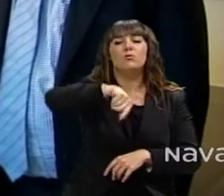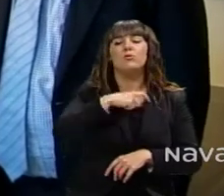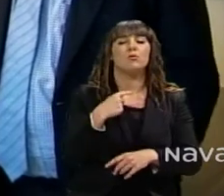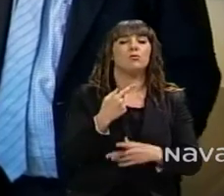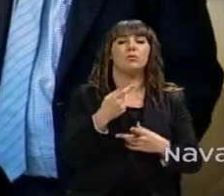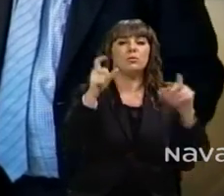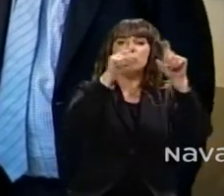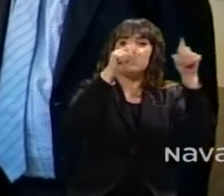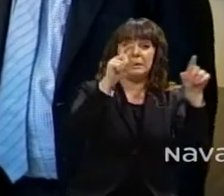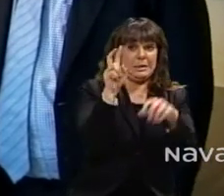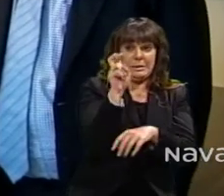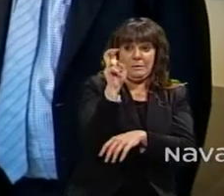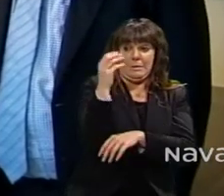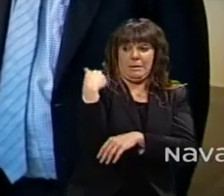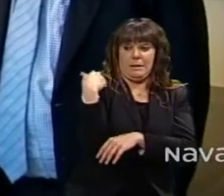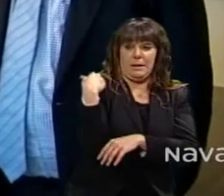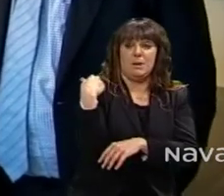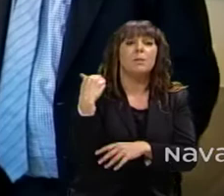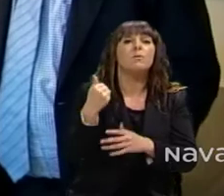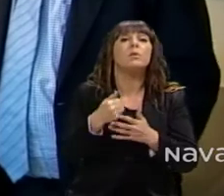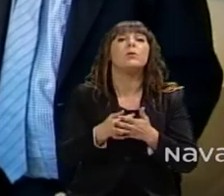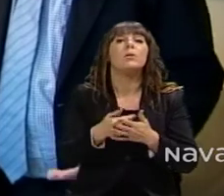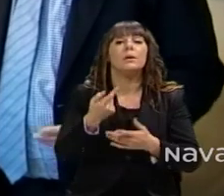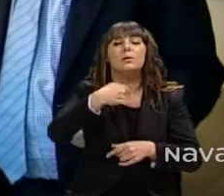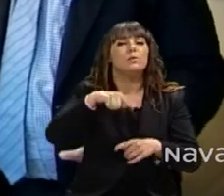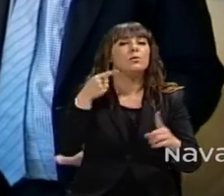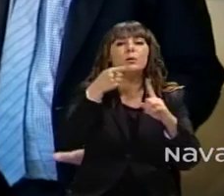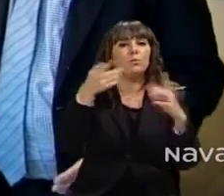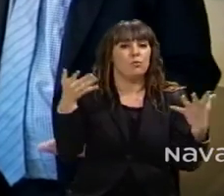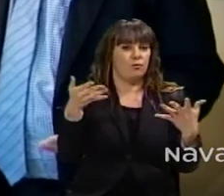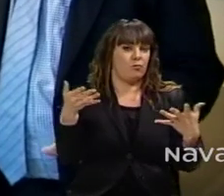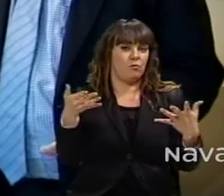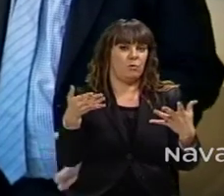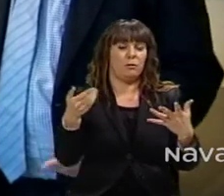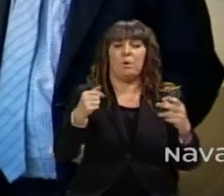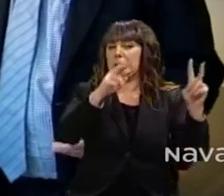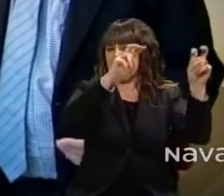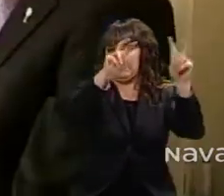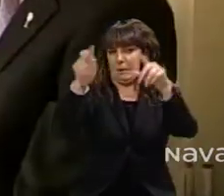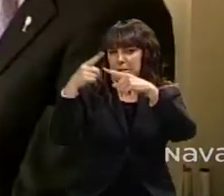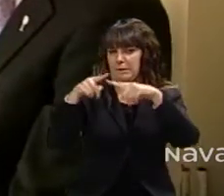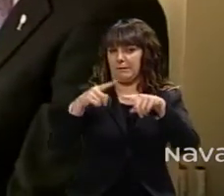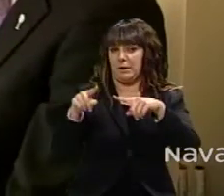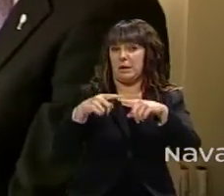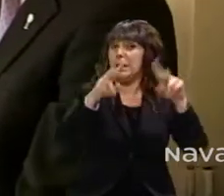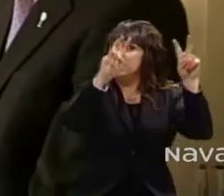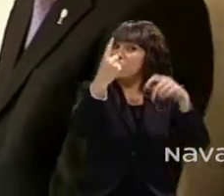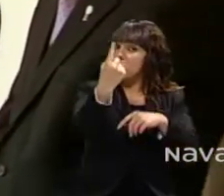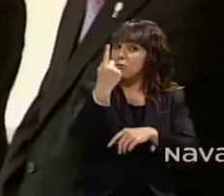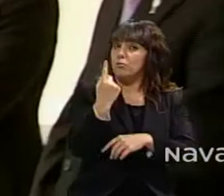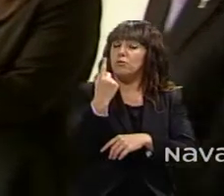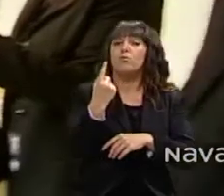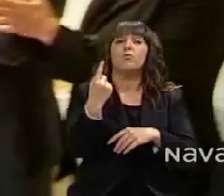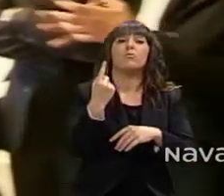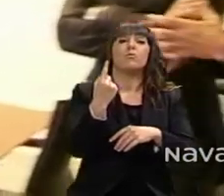nueva, de nueva constitución, que nos dedicamos a varios temas. Entre ellos está la